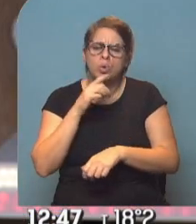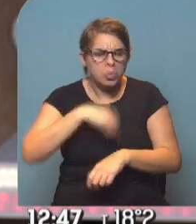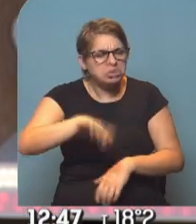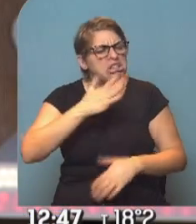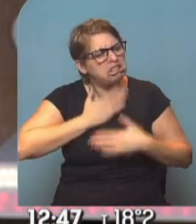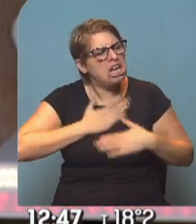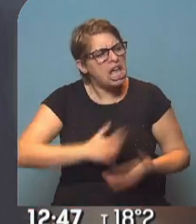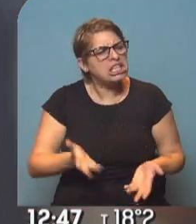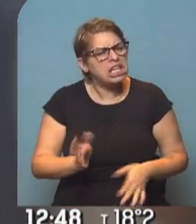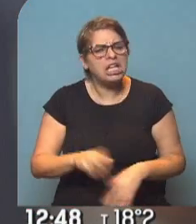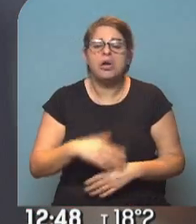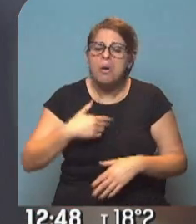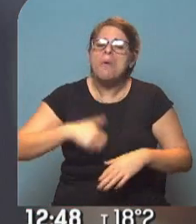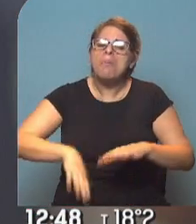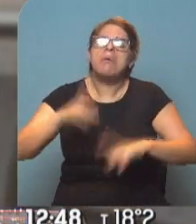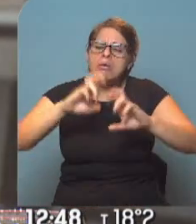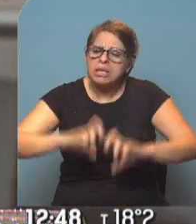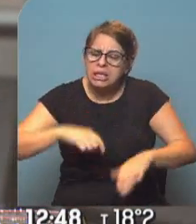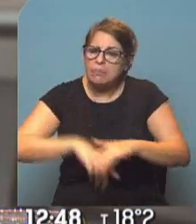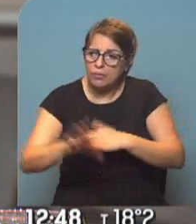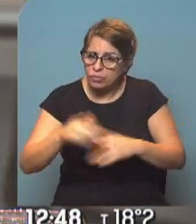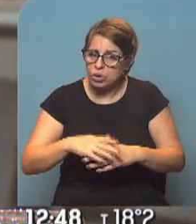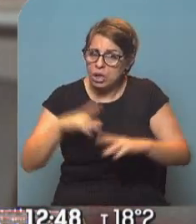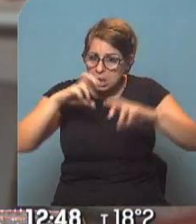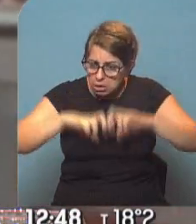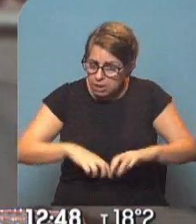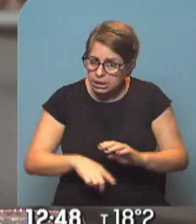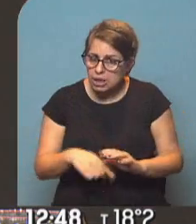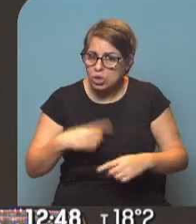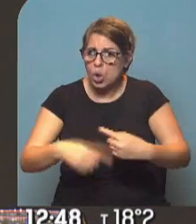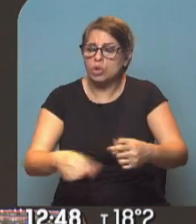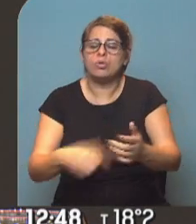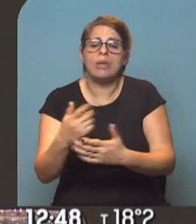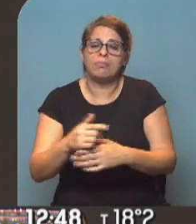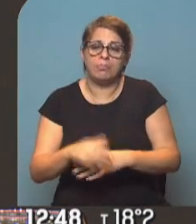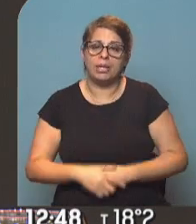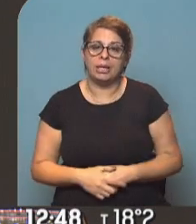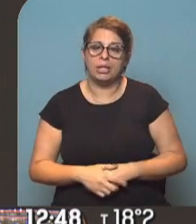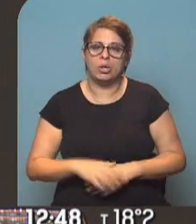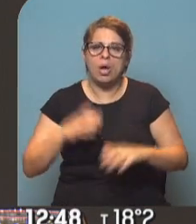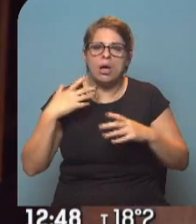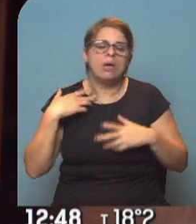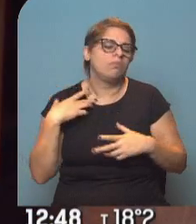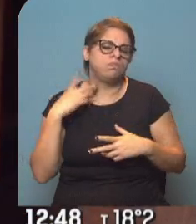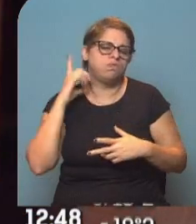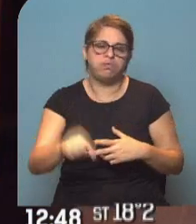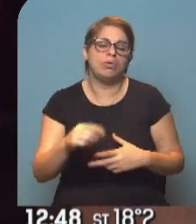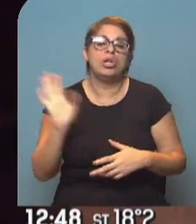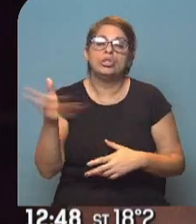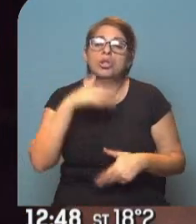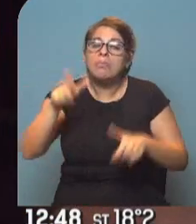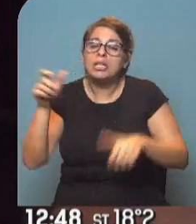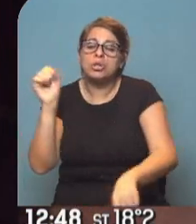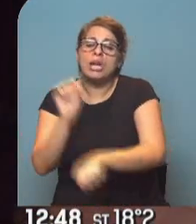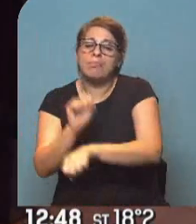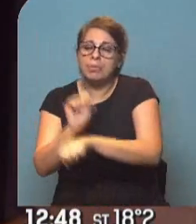tranquilos muchachos, vamos a seguir investigando. Dice, van a seguir las investigaciones que están en curso, pero no nos vamos a poner como locos a meter presos a todos los que están en